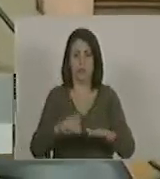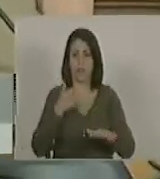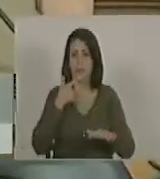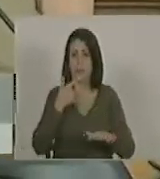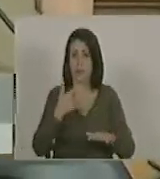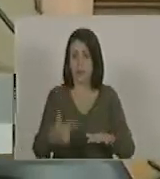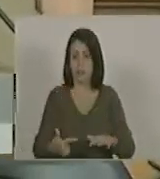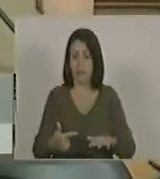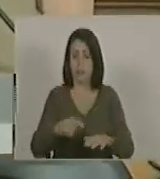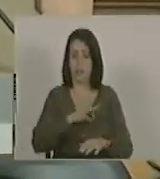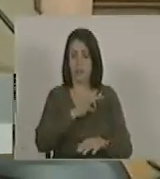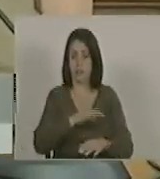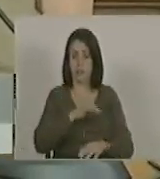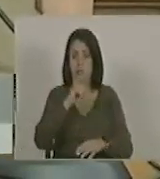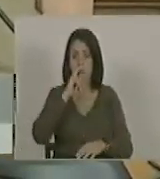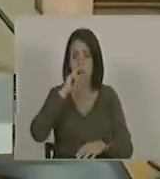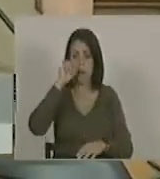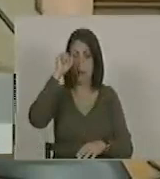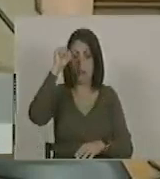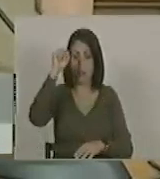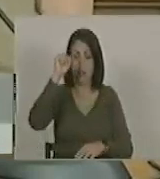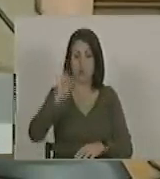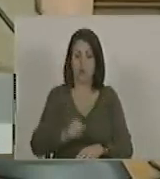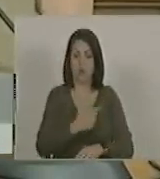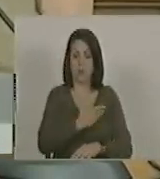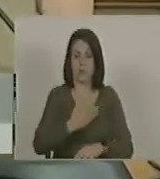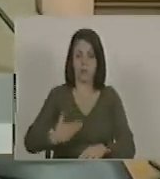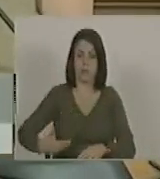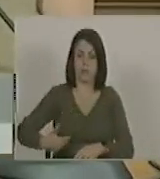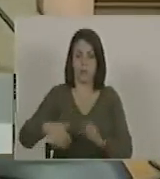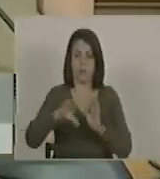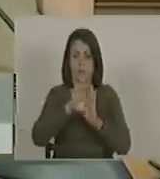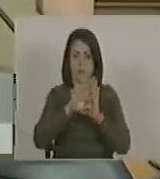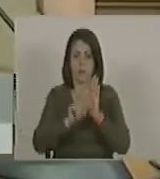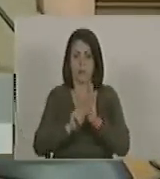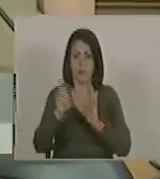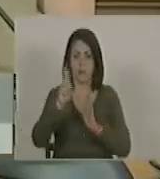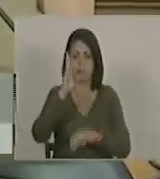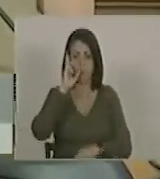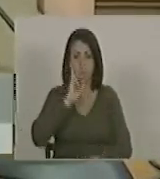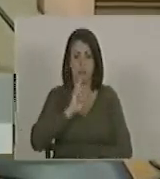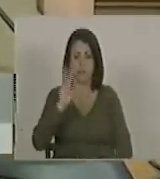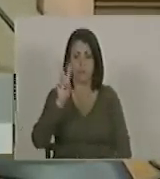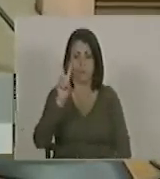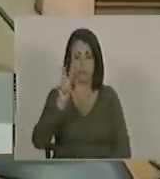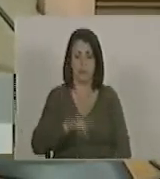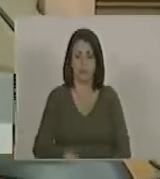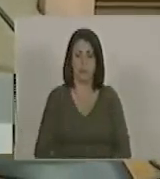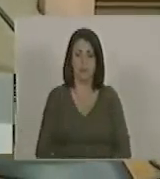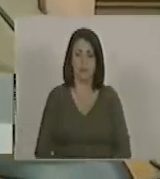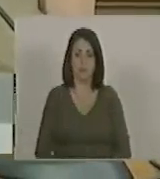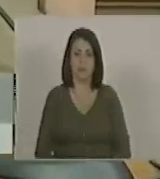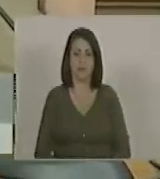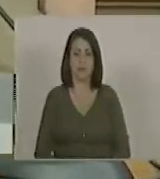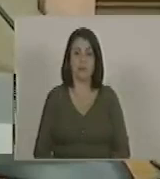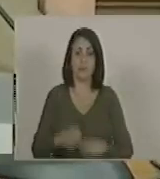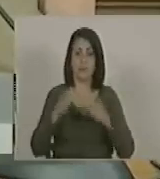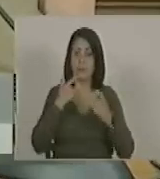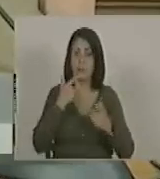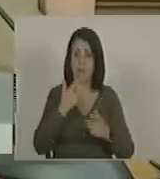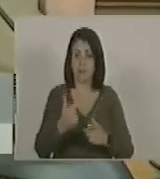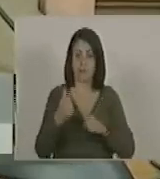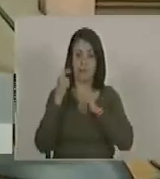mediante la cual el ciudadano Nicolás Maduro Moros, presidente constitucional de la República Bolivariana de Venezuela, propone